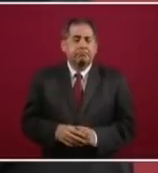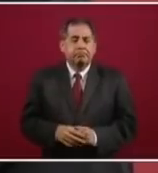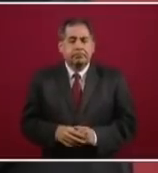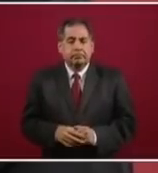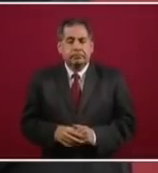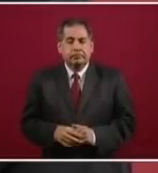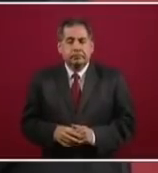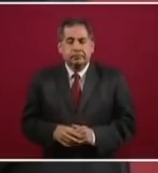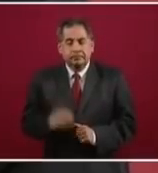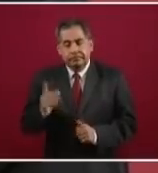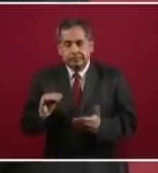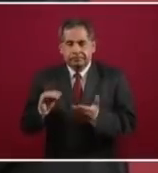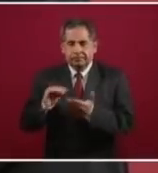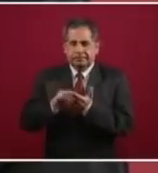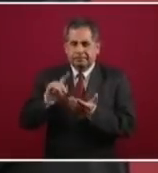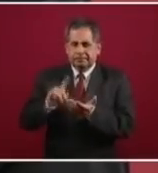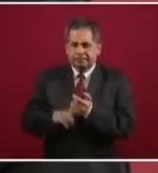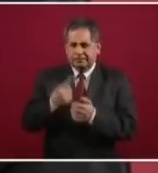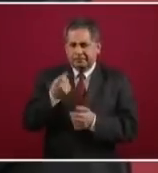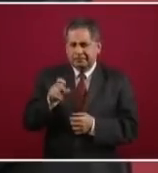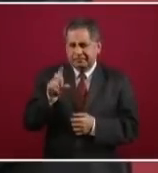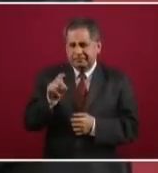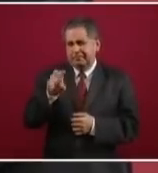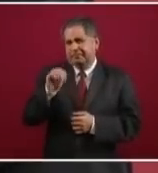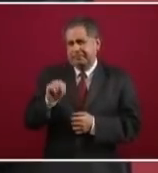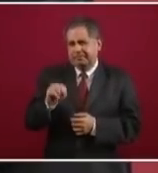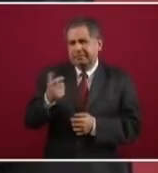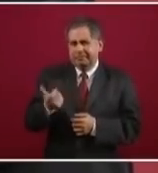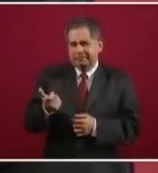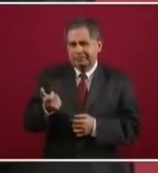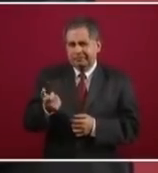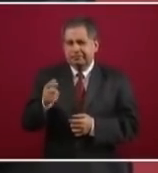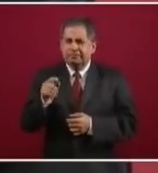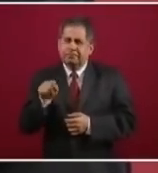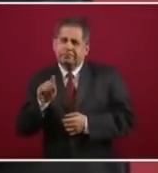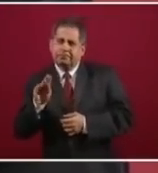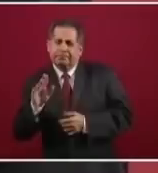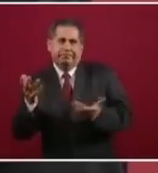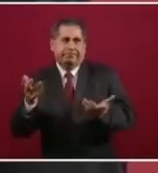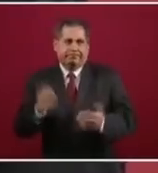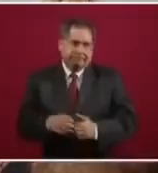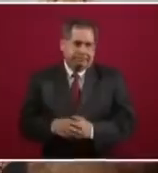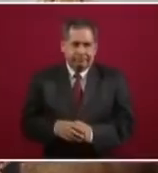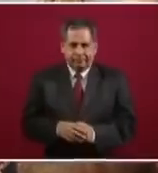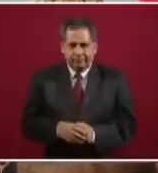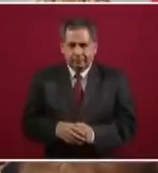pero le ponen creo que 139, 90.